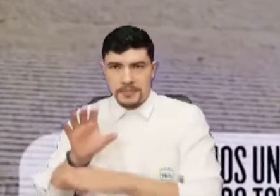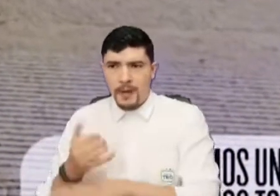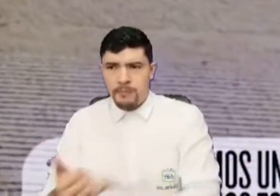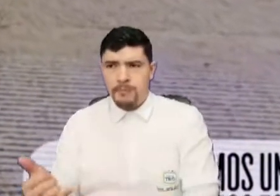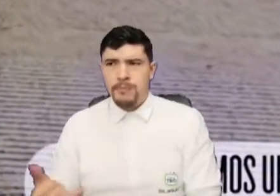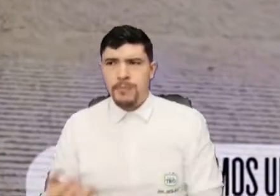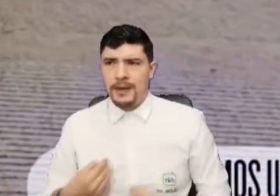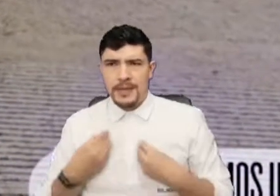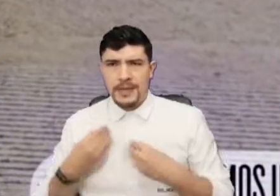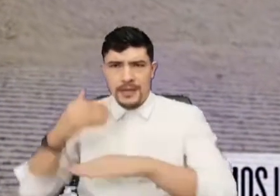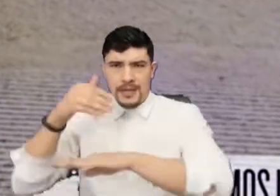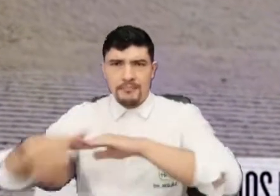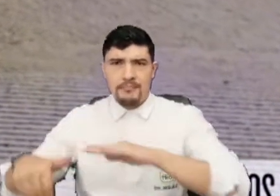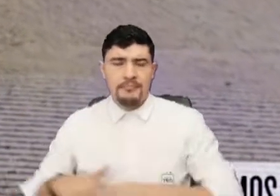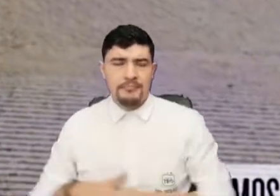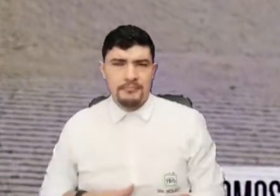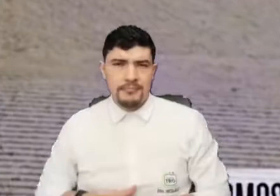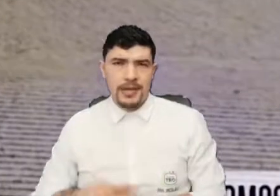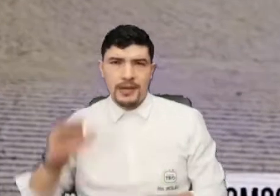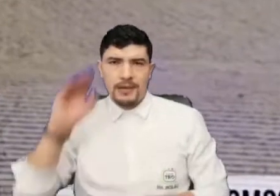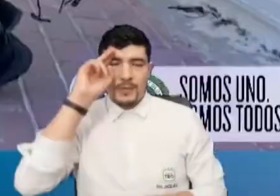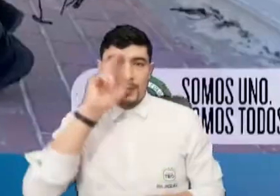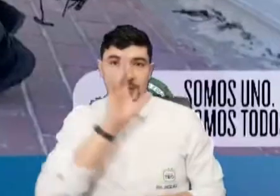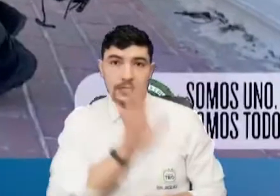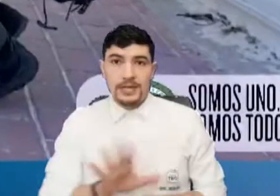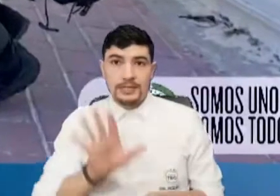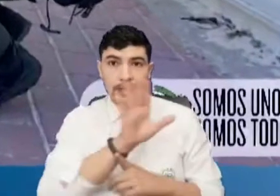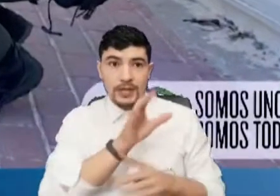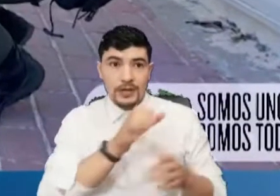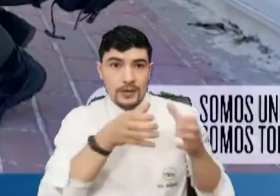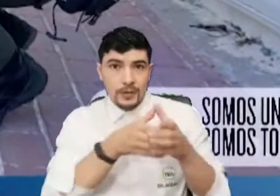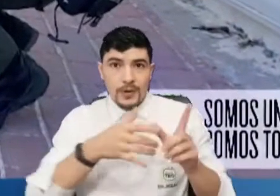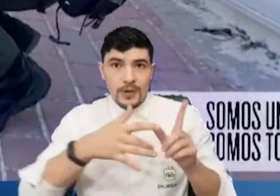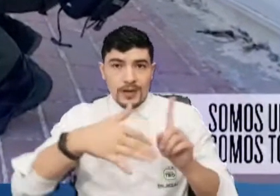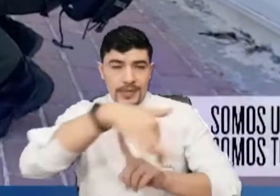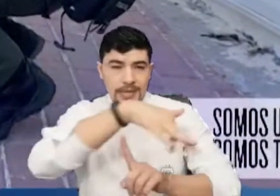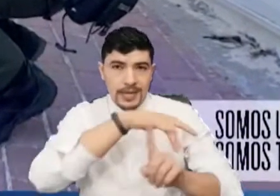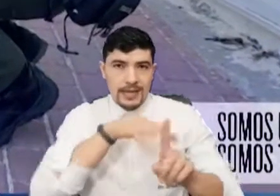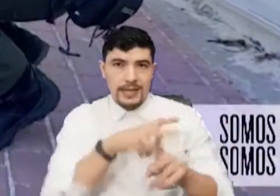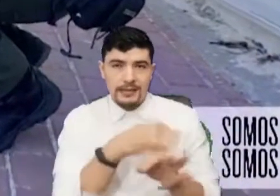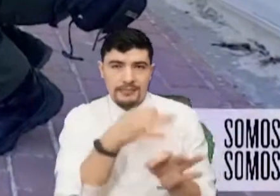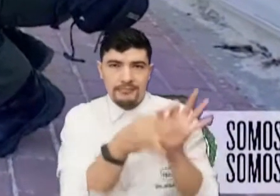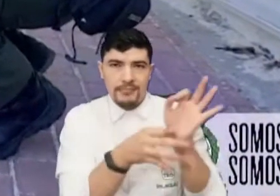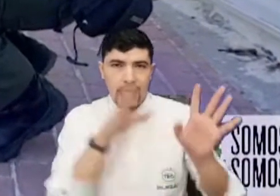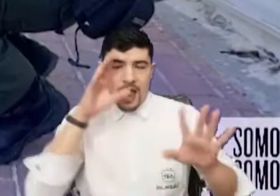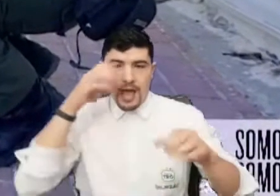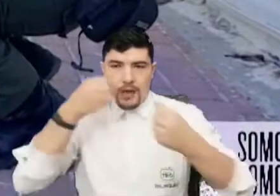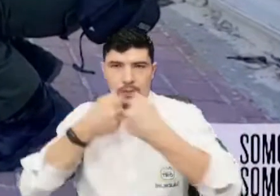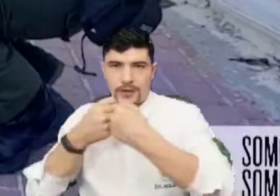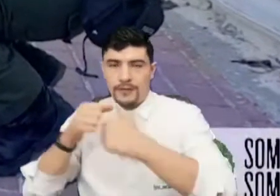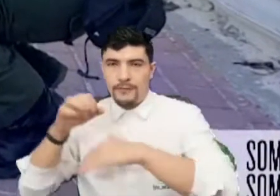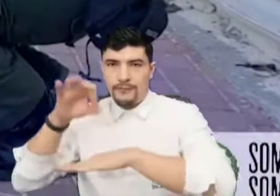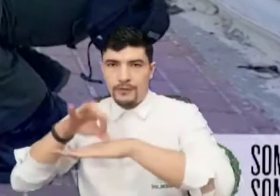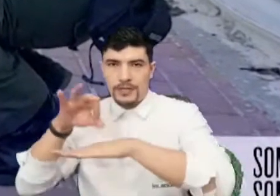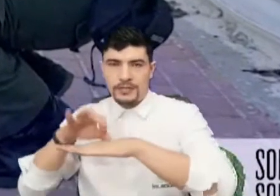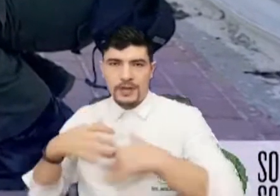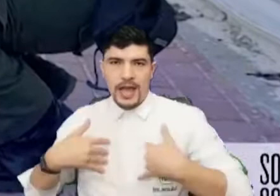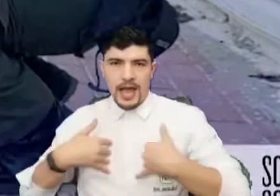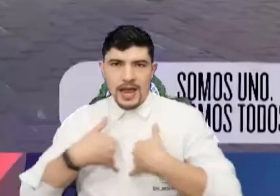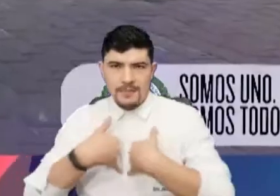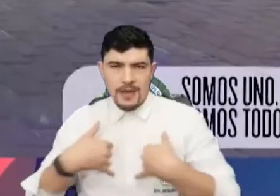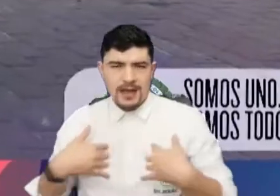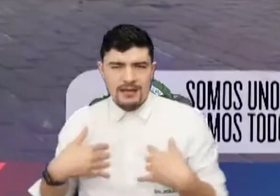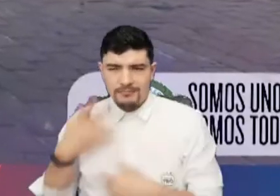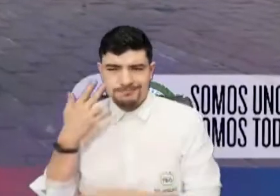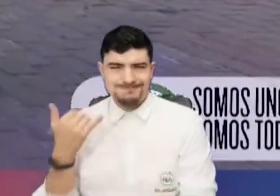departamento archipiélago y su grupo de protección ambiental y ecológico en compañía de la fundación animal highlands han venido liderando